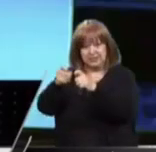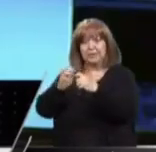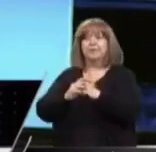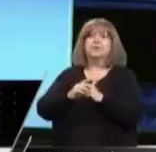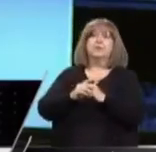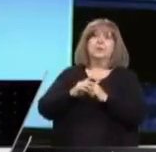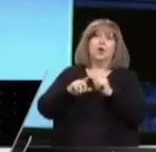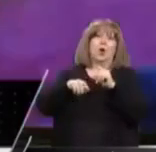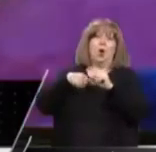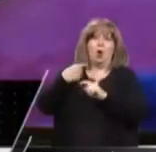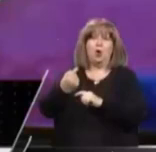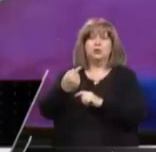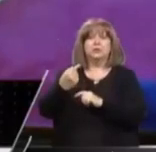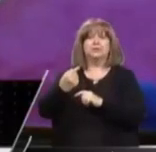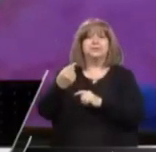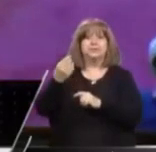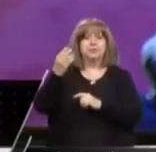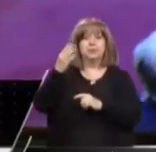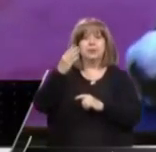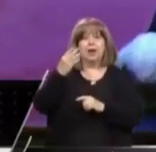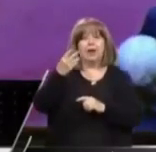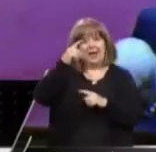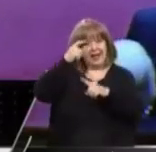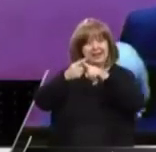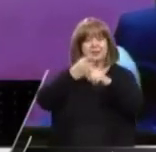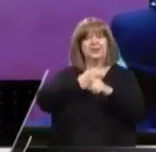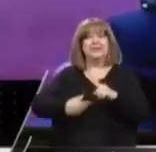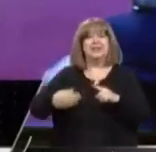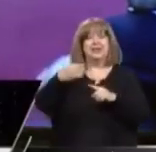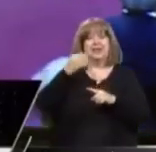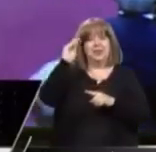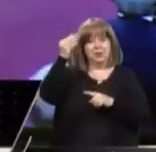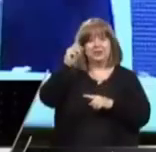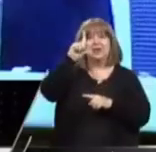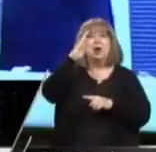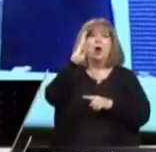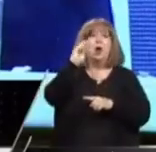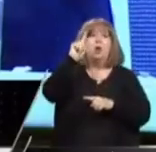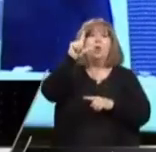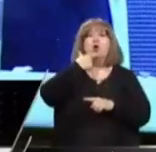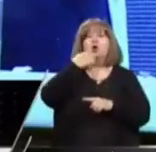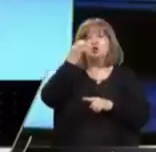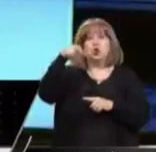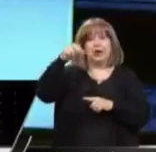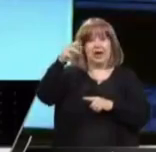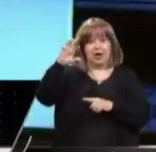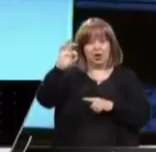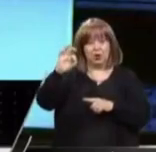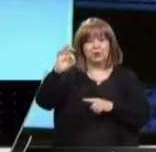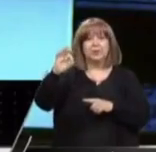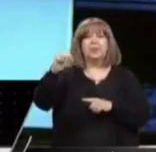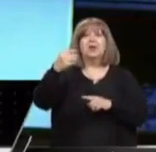su antecesor, respecto de nuestro país. Bueno, está clarísimo que esto que ha sido la antesala, el día previo a la CELAC,